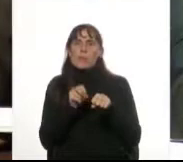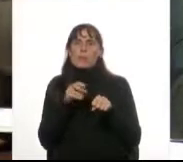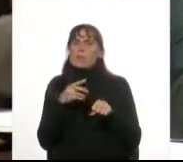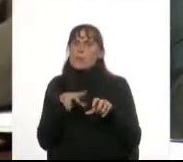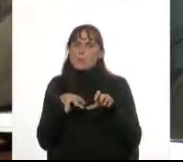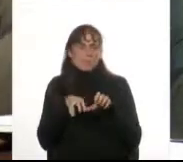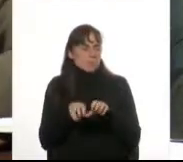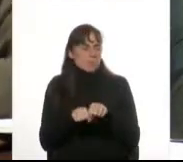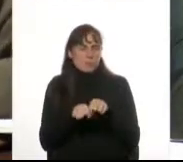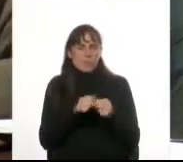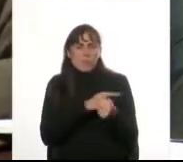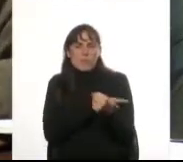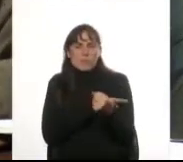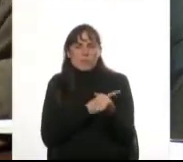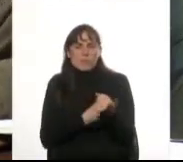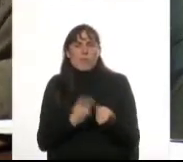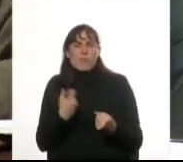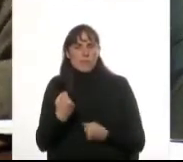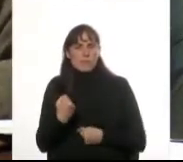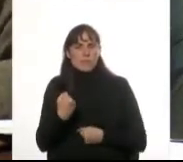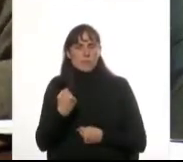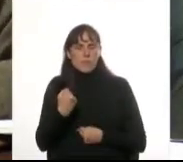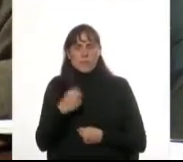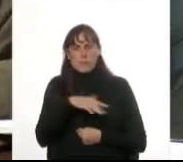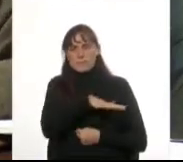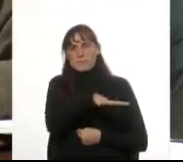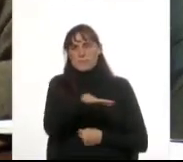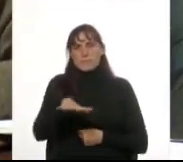un compromiso muy fuerte con nuestro pueblo.